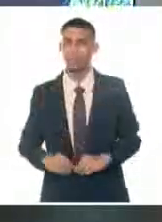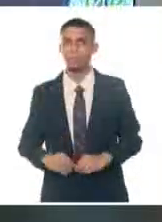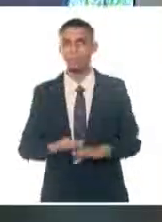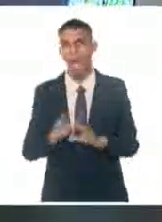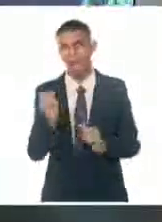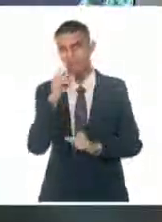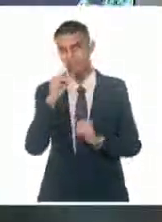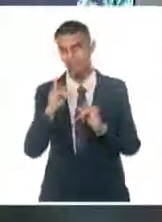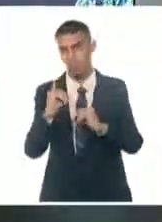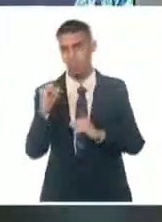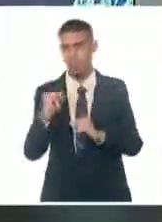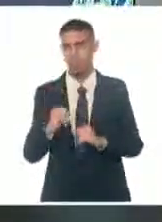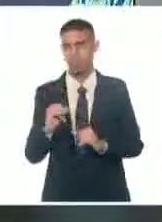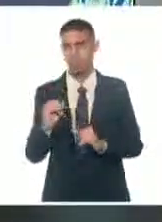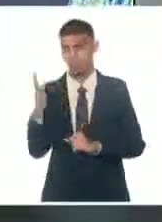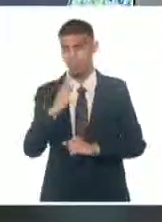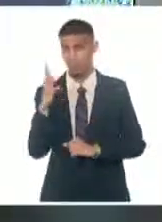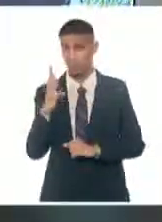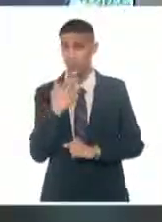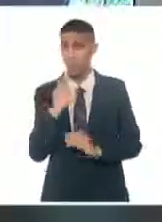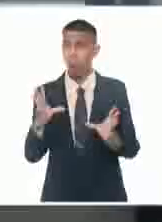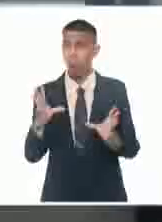meteorológica. Tengan todos feliz noche y hasta mañana.